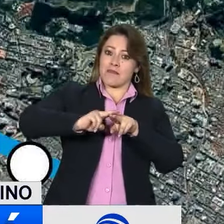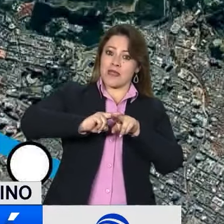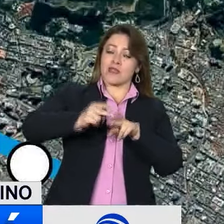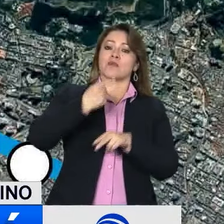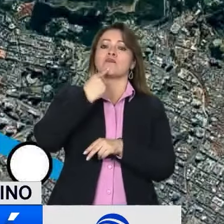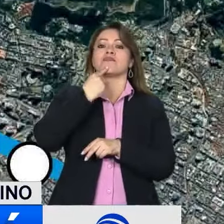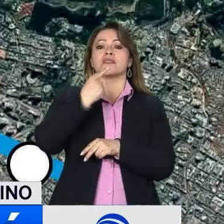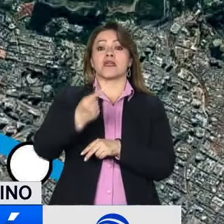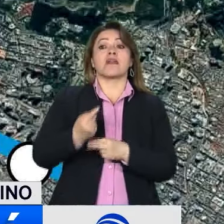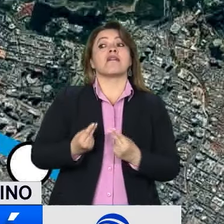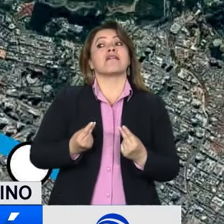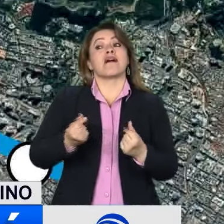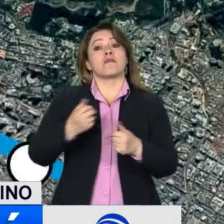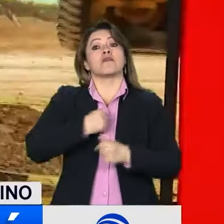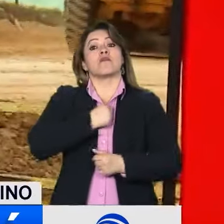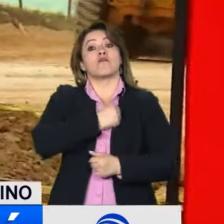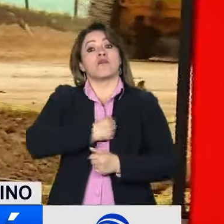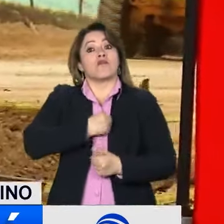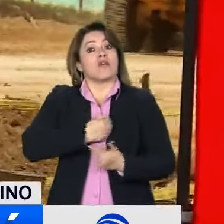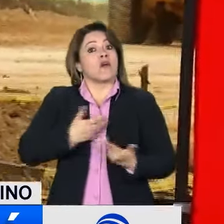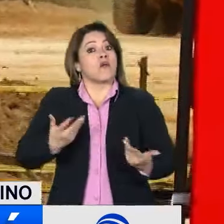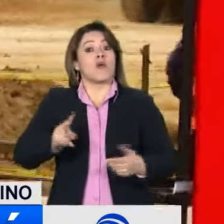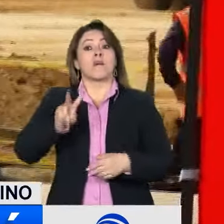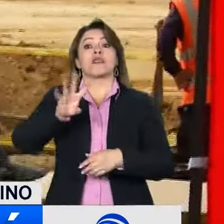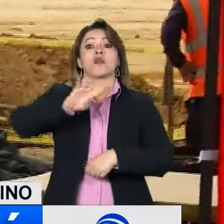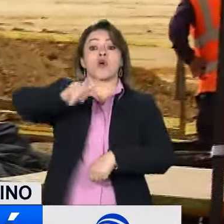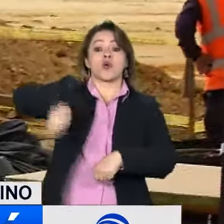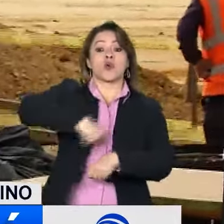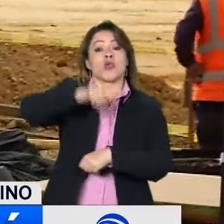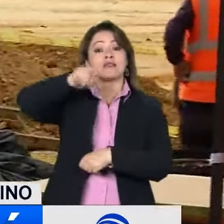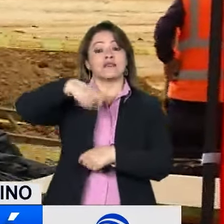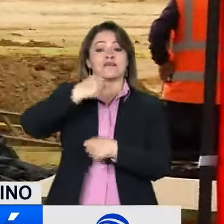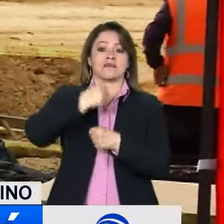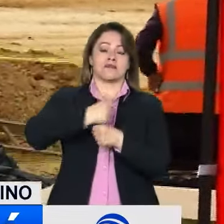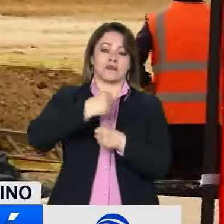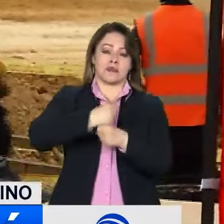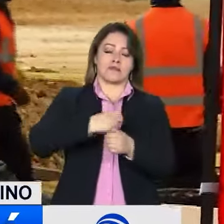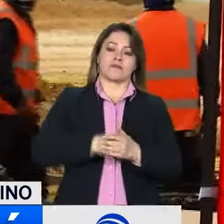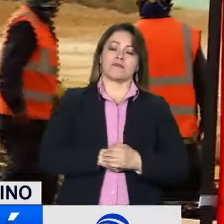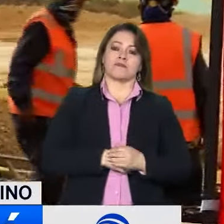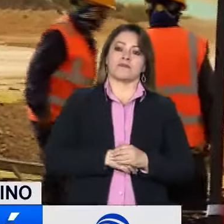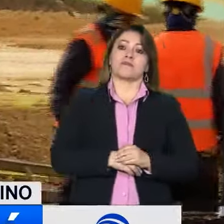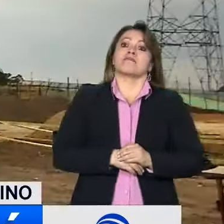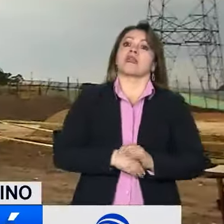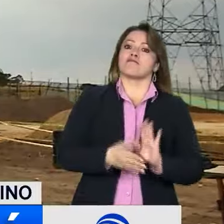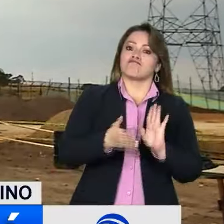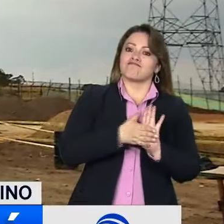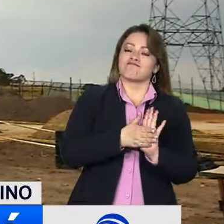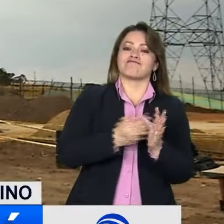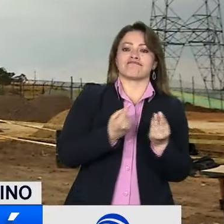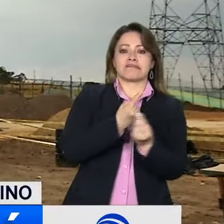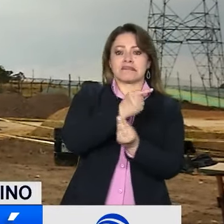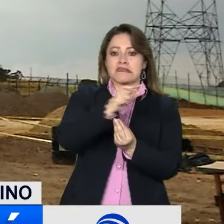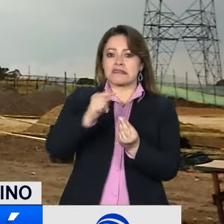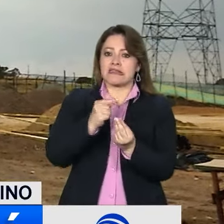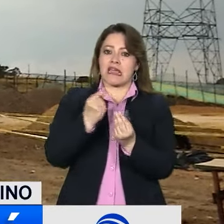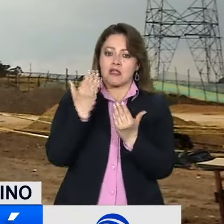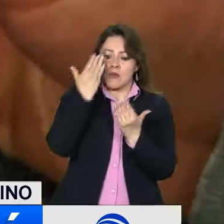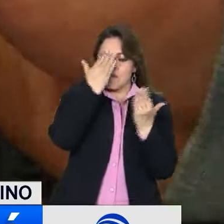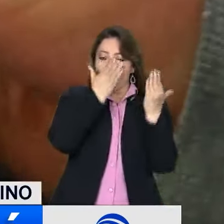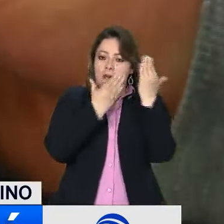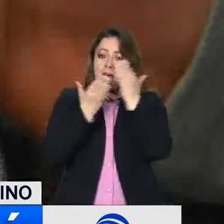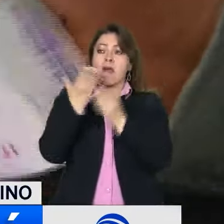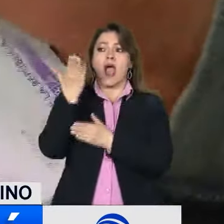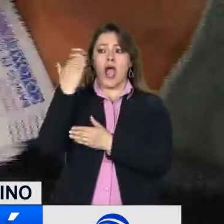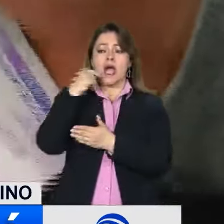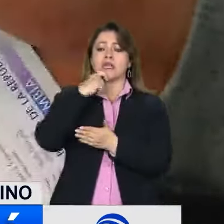trabajo en los frentes de la obra las 24 horas. Previamente, el incumplimiento de los diseños alcanzó una multa por 3